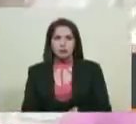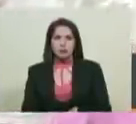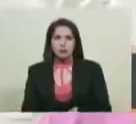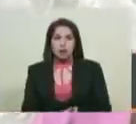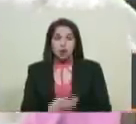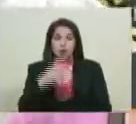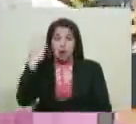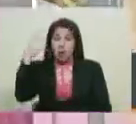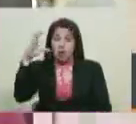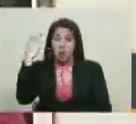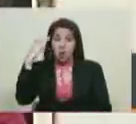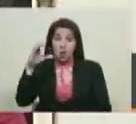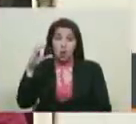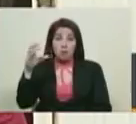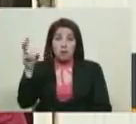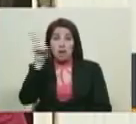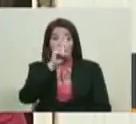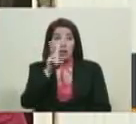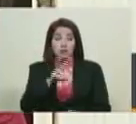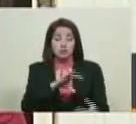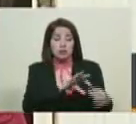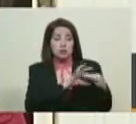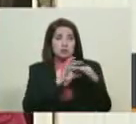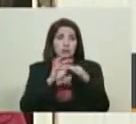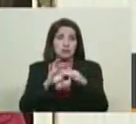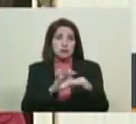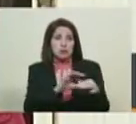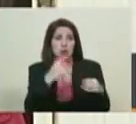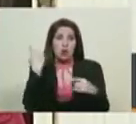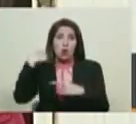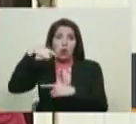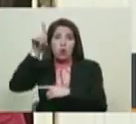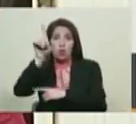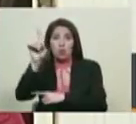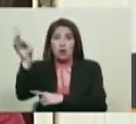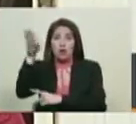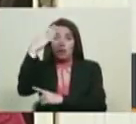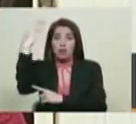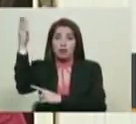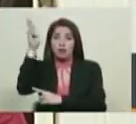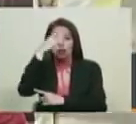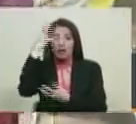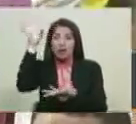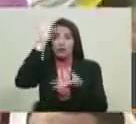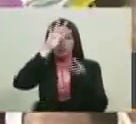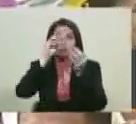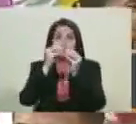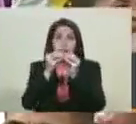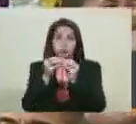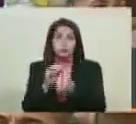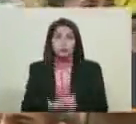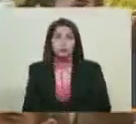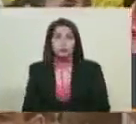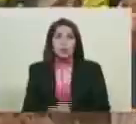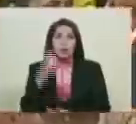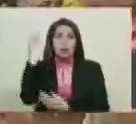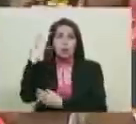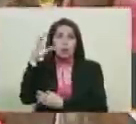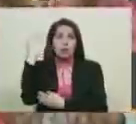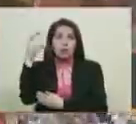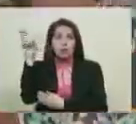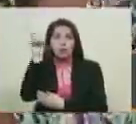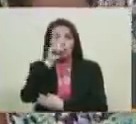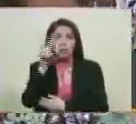Colombia y Venezuela, una sola bandera. Colombia y Venezuela,